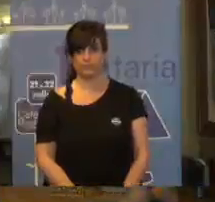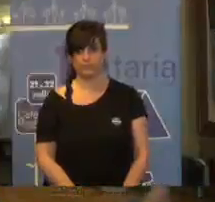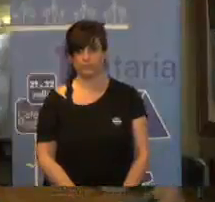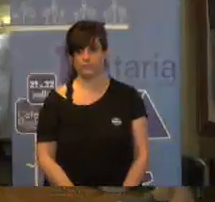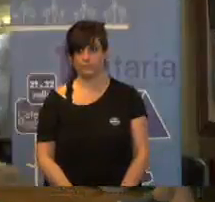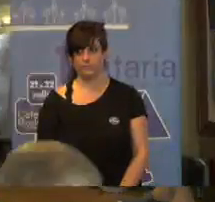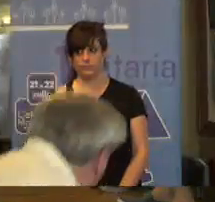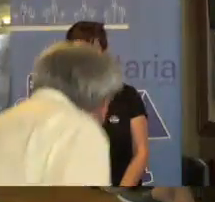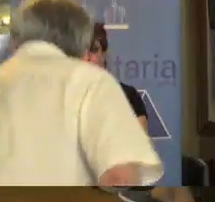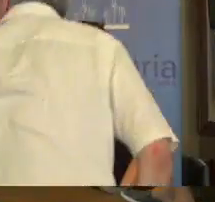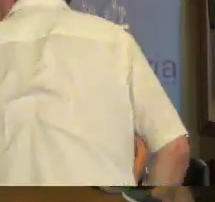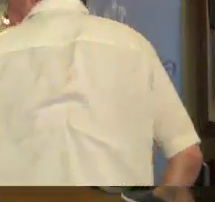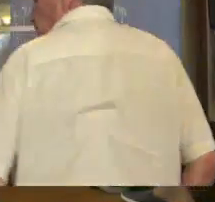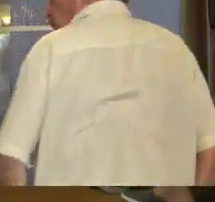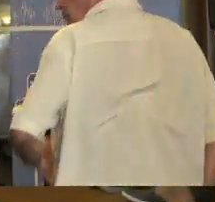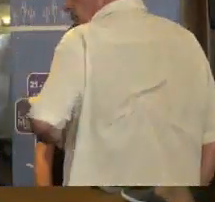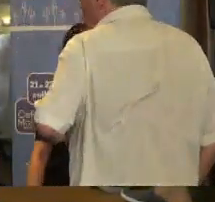Bueno,